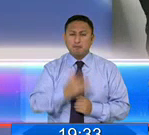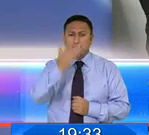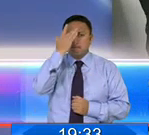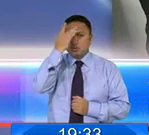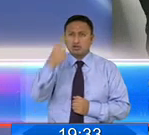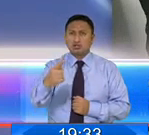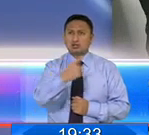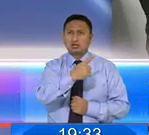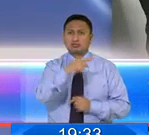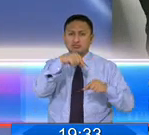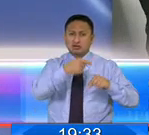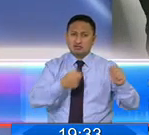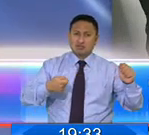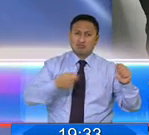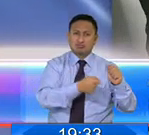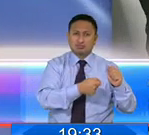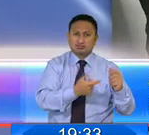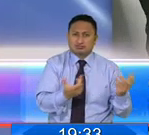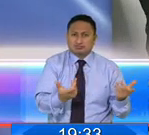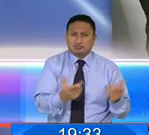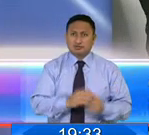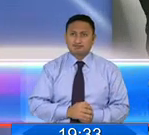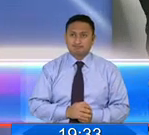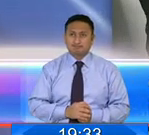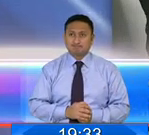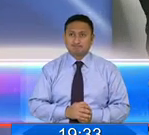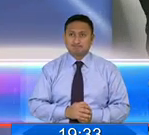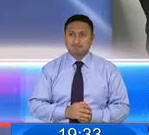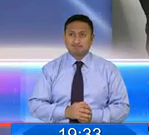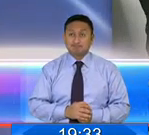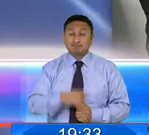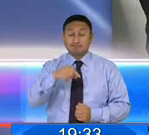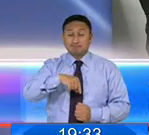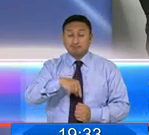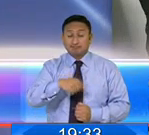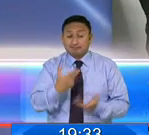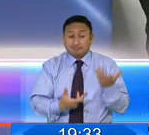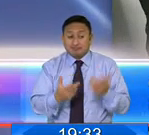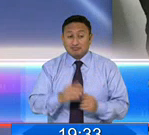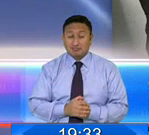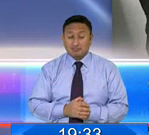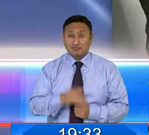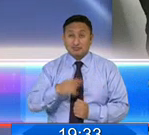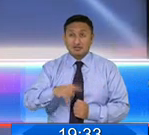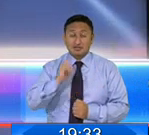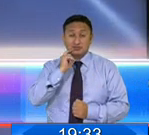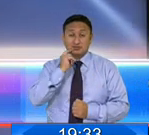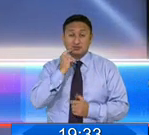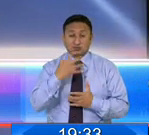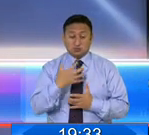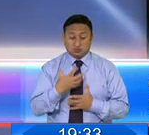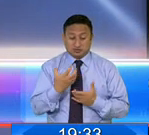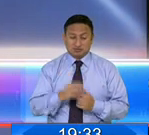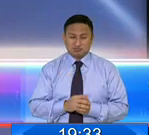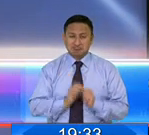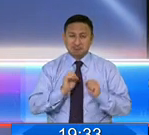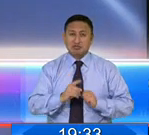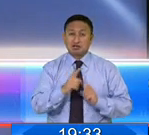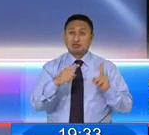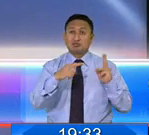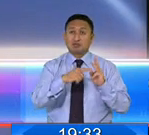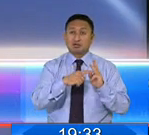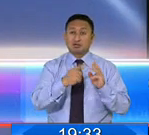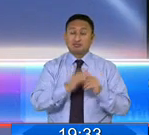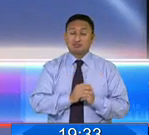este hombre a cometer este terrible crimen? Pues en un pequeño lapso y quizá embargado por la ansiedad y los celos, decidió terminar con quien en